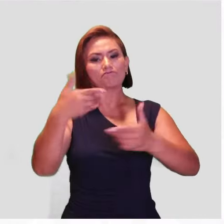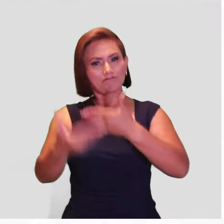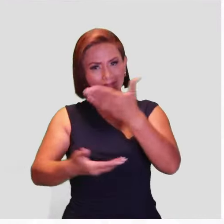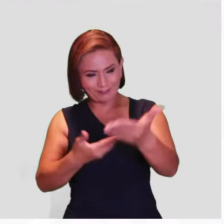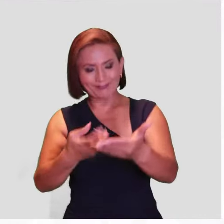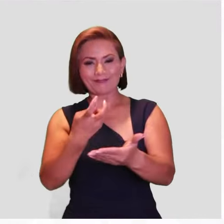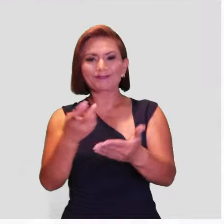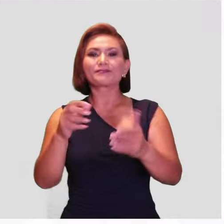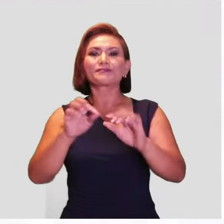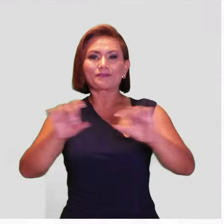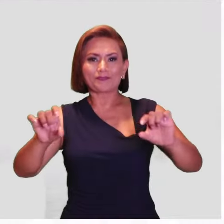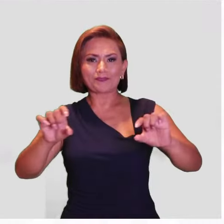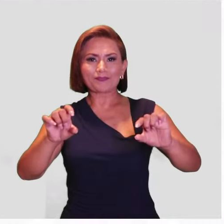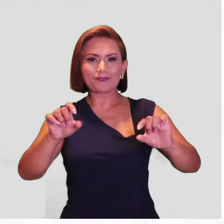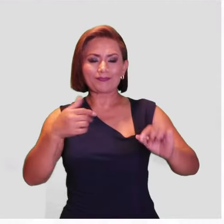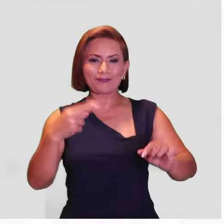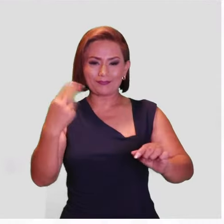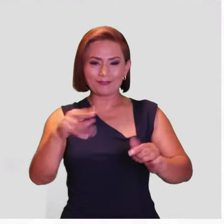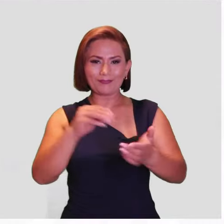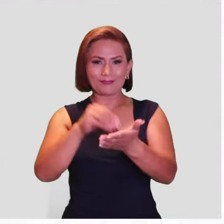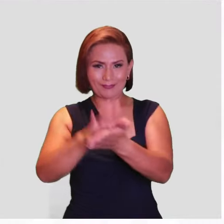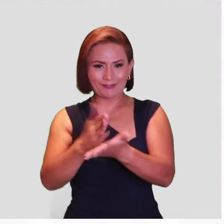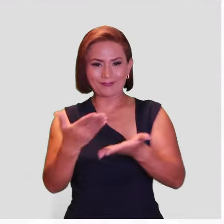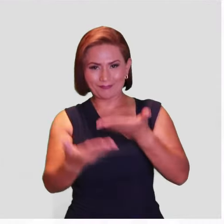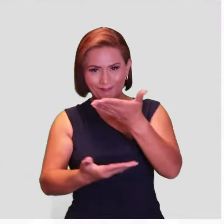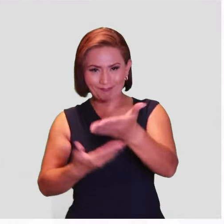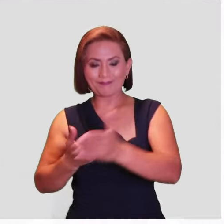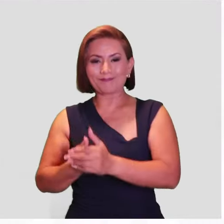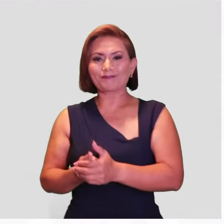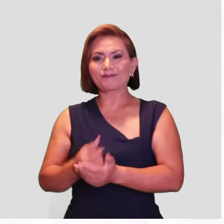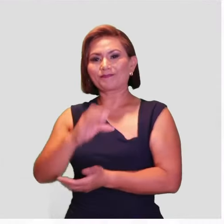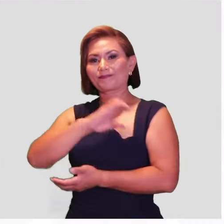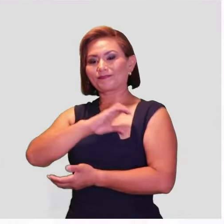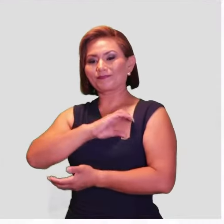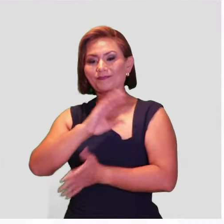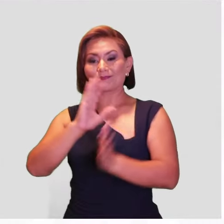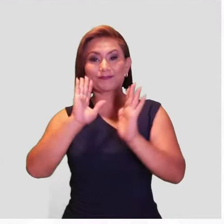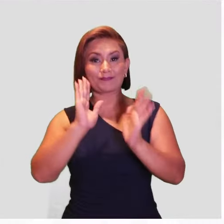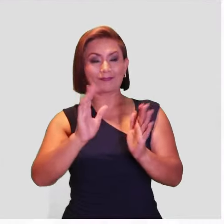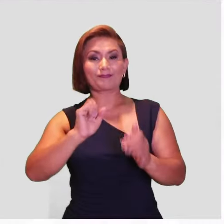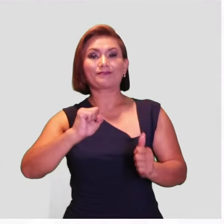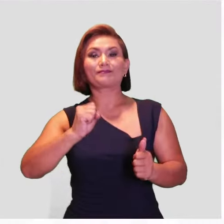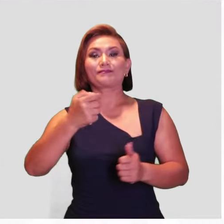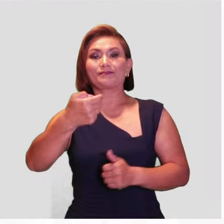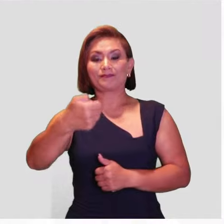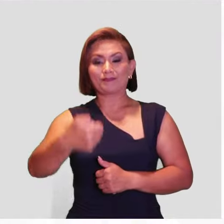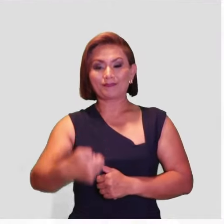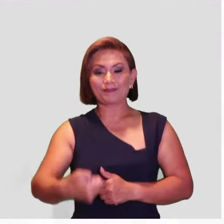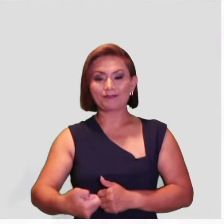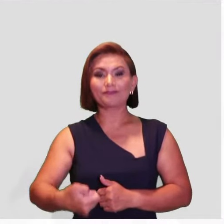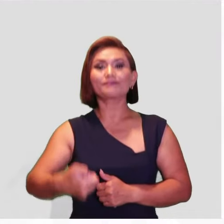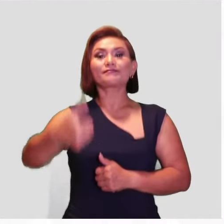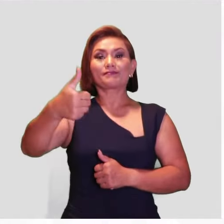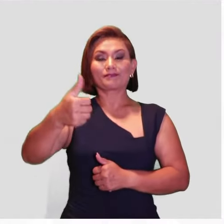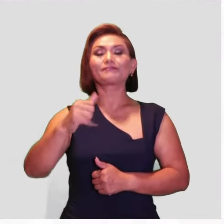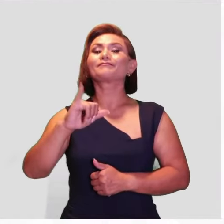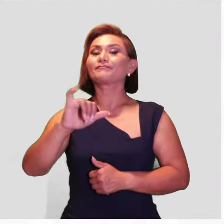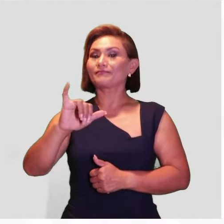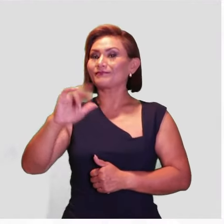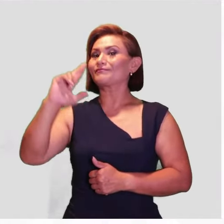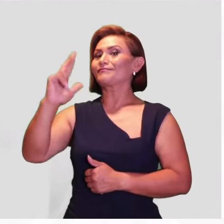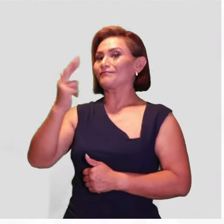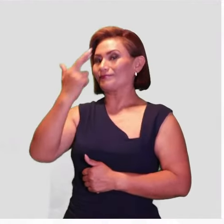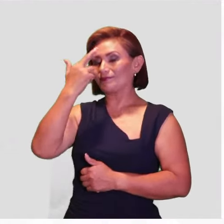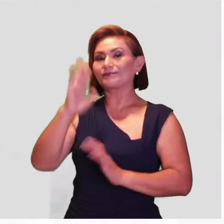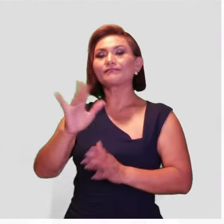candidaturas lleven a cabo el registro correspondiente. Mi querida Isabel, ya tenemos al primer registro. Así es, ya tenemos el registro del